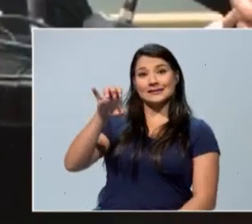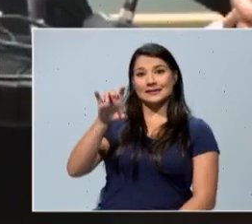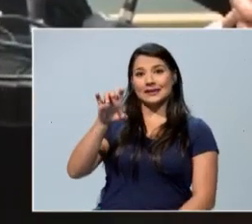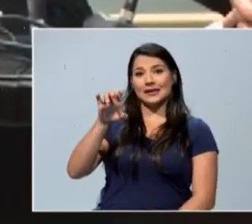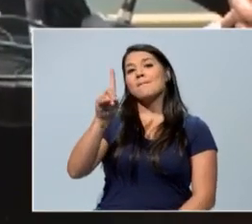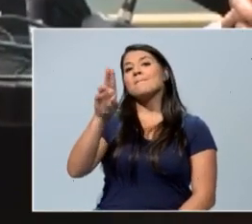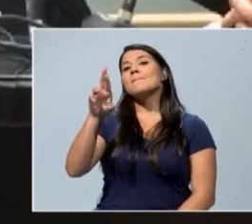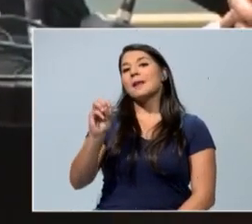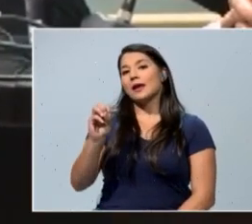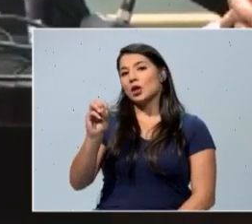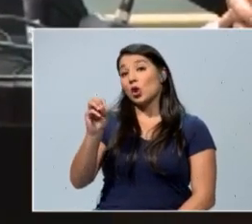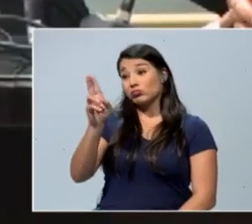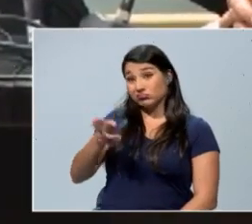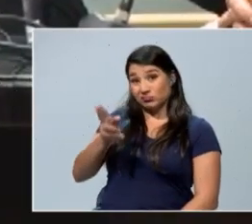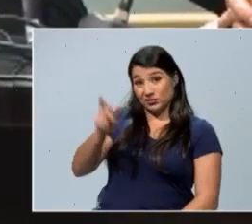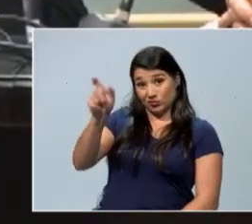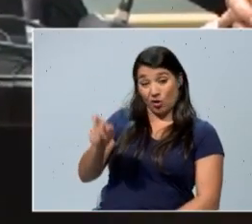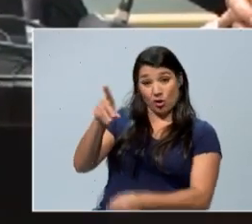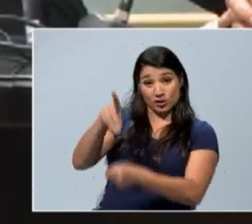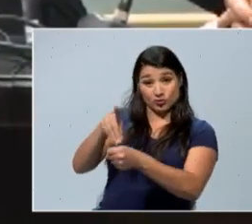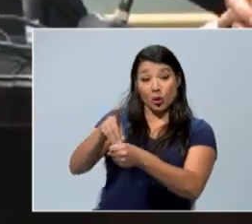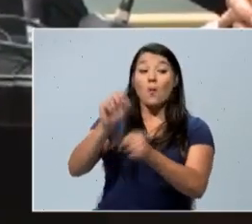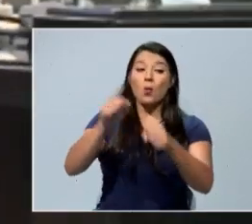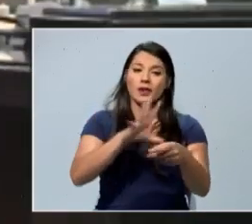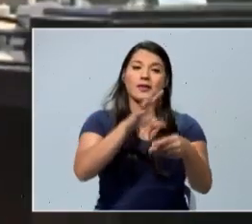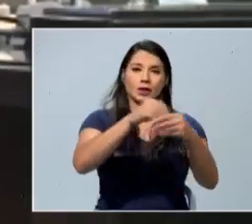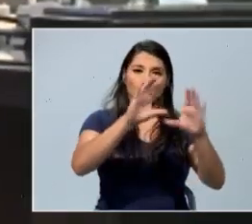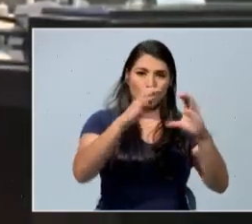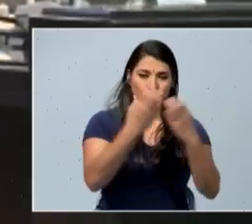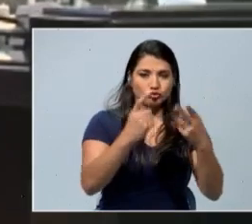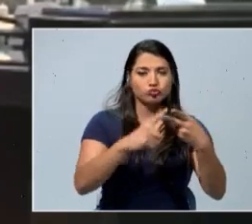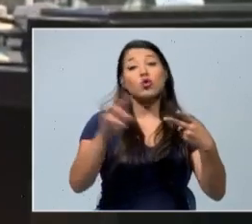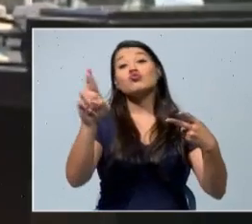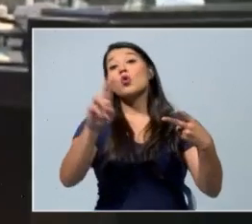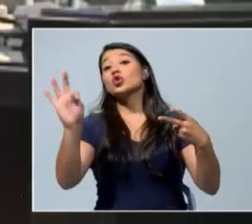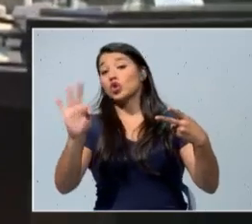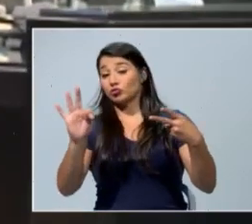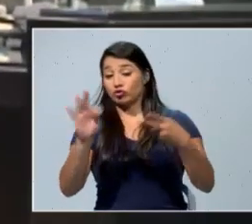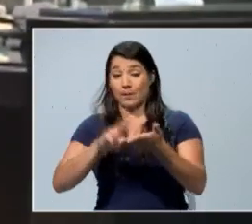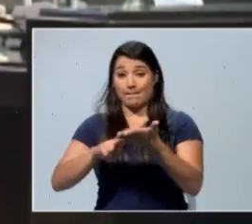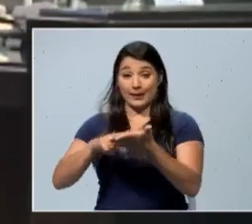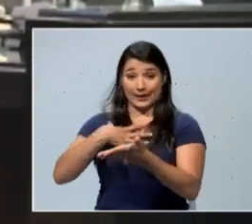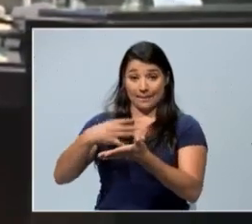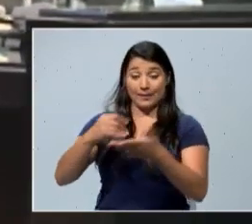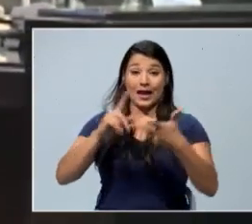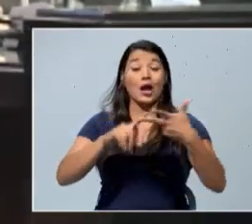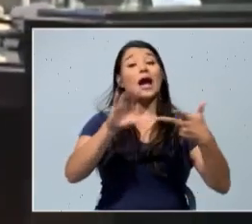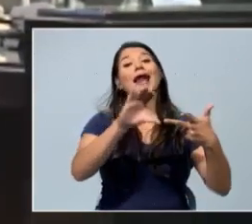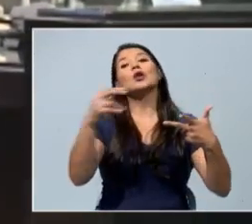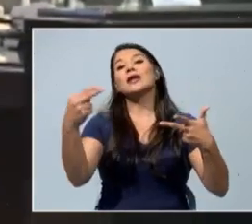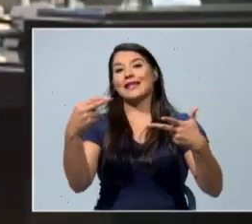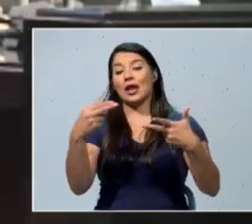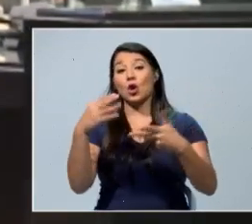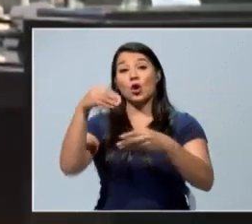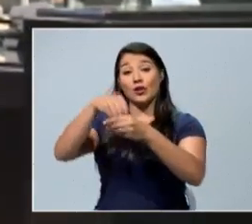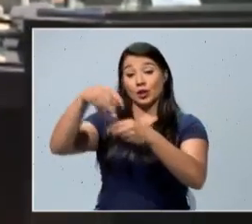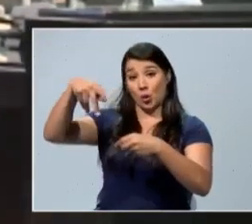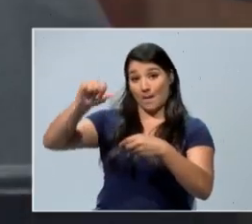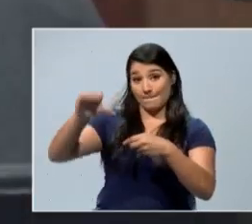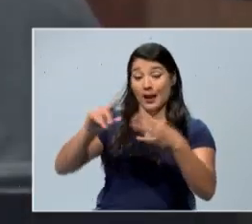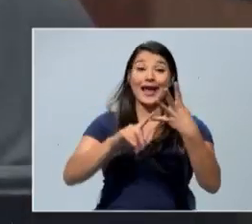parte de esta comisión. También el diputado Roberto Thompson de Liberación Nacional, Carolina Hidalgo de la fracción del Partido Acción Ciudadana,